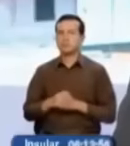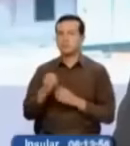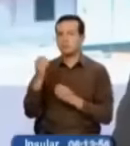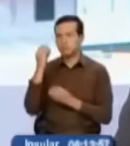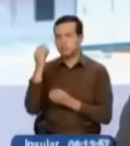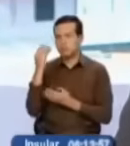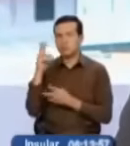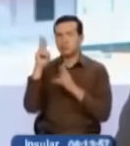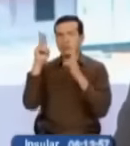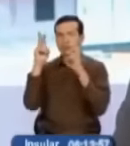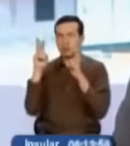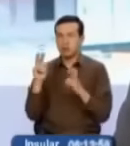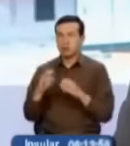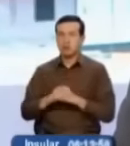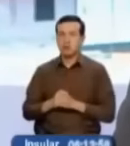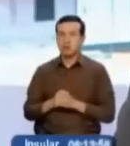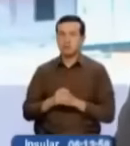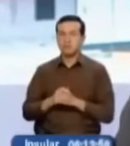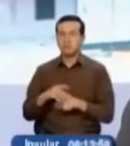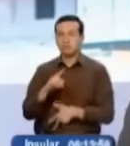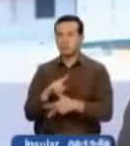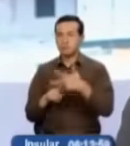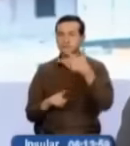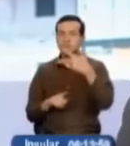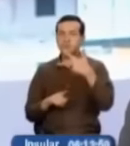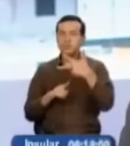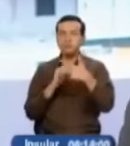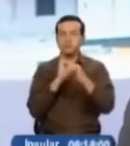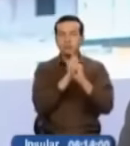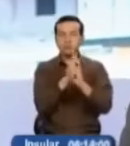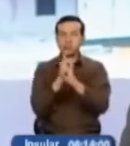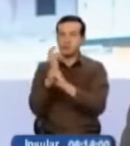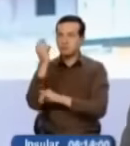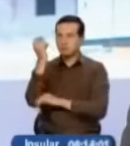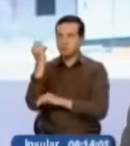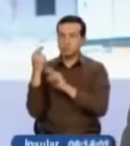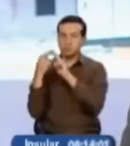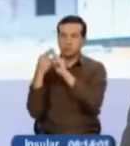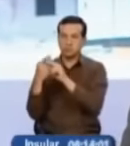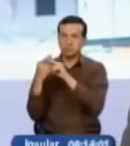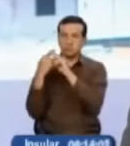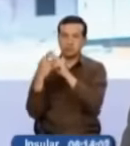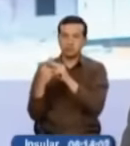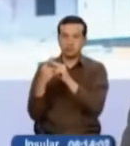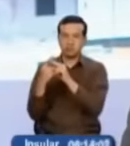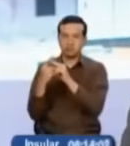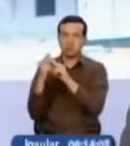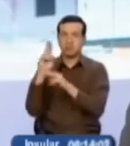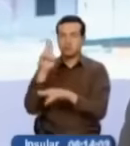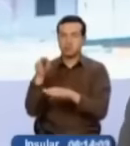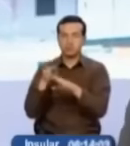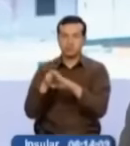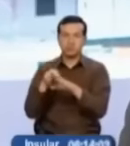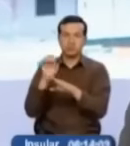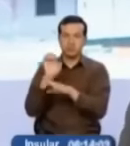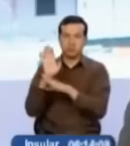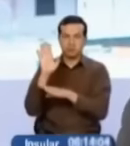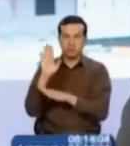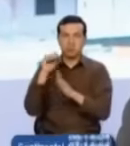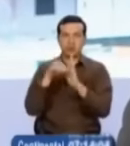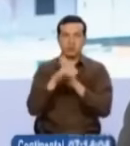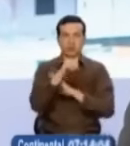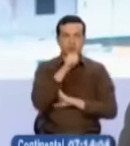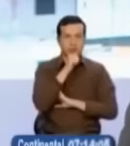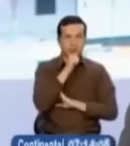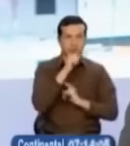información en términos de los tres tipos de instituciones financieras que constituyen el sistema financiero nacional. La banca